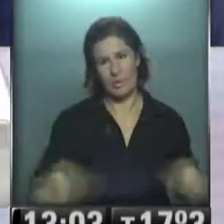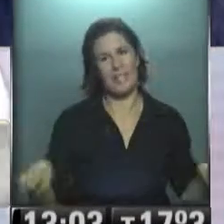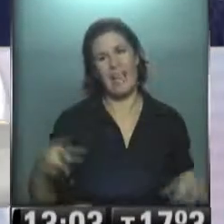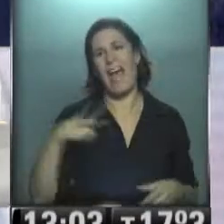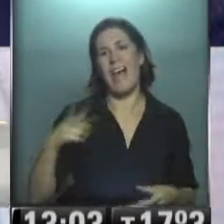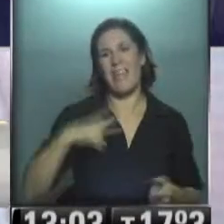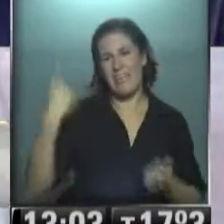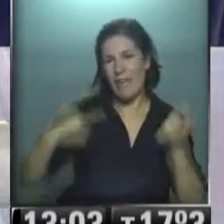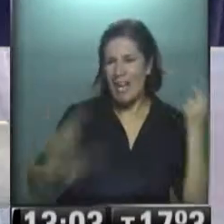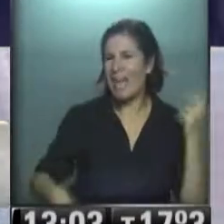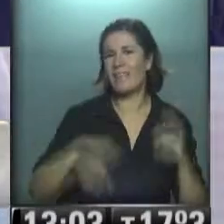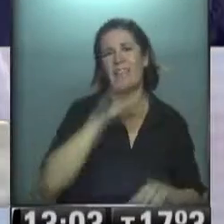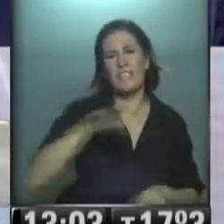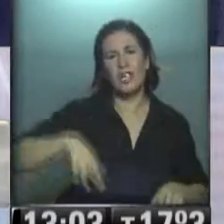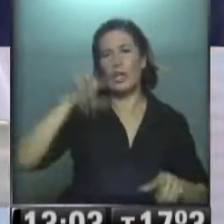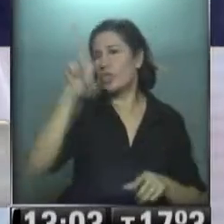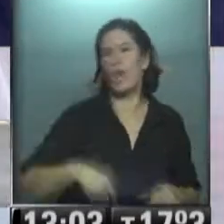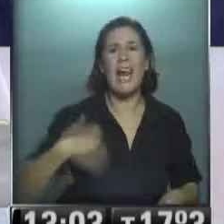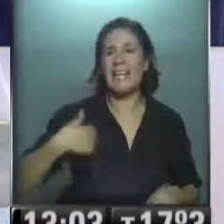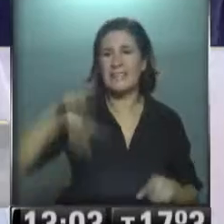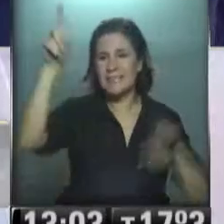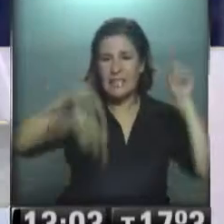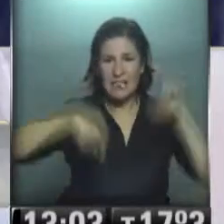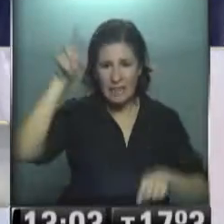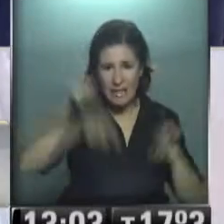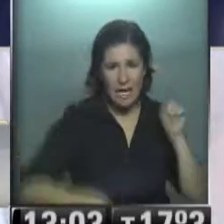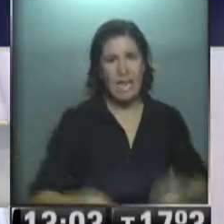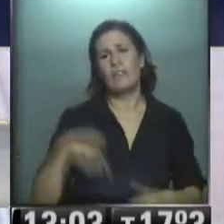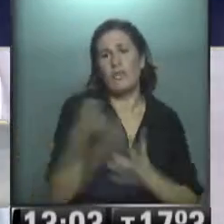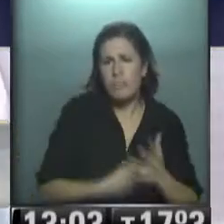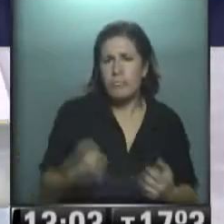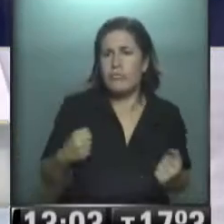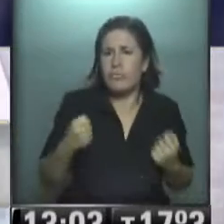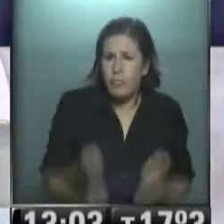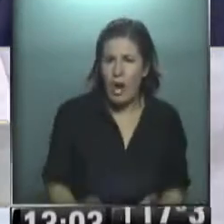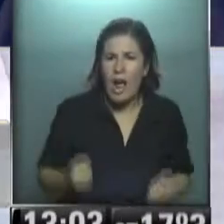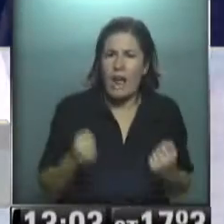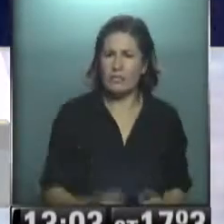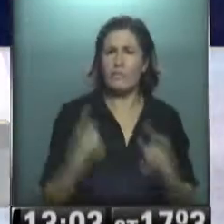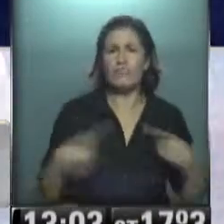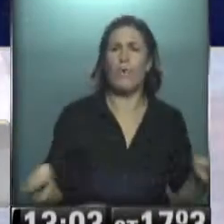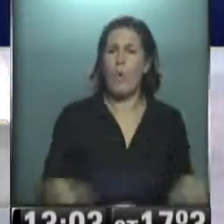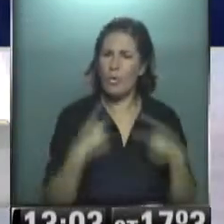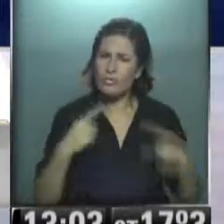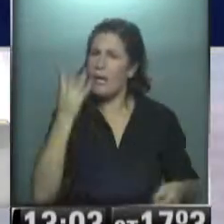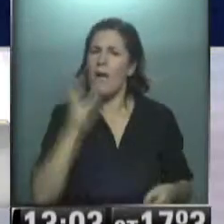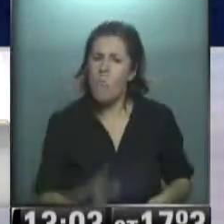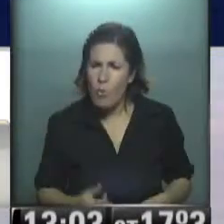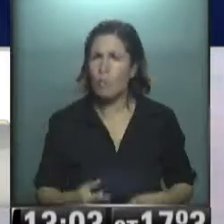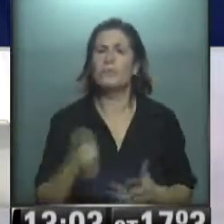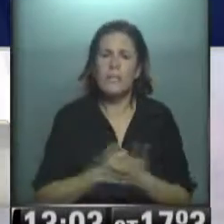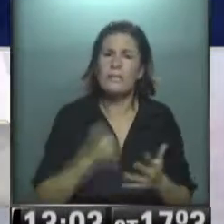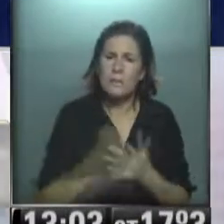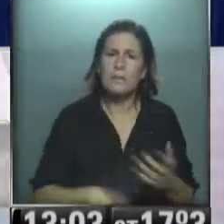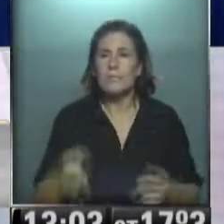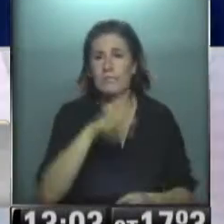pibes y pibas de todo el país, que bueno, que se vienen esforzando, comprometiendo con el arte musical y que bueno, que los tienen